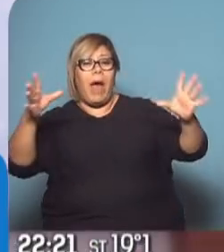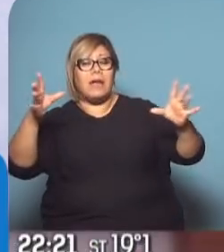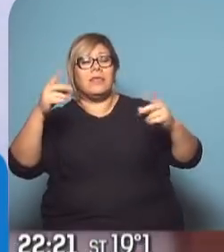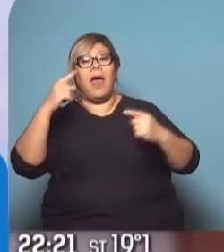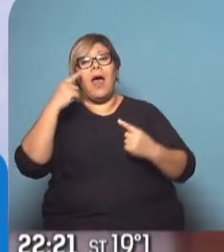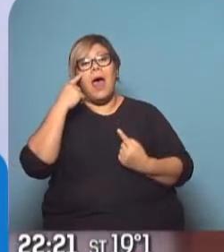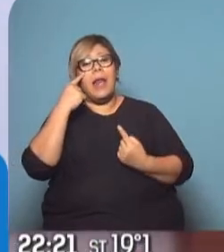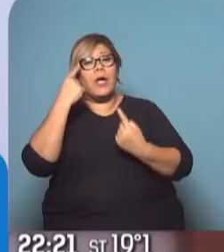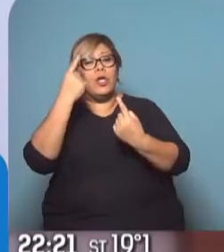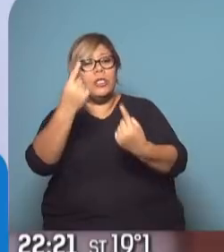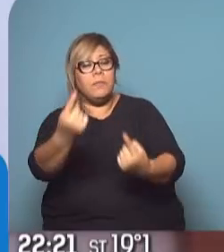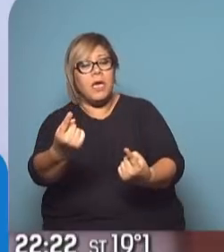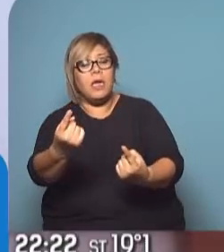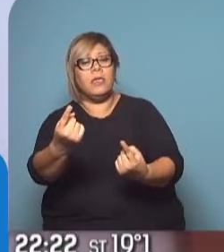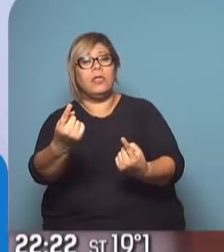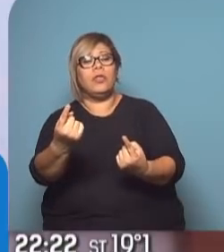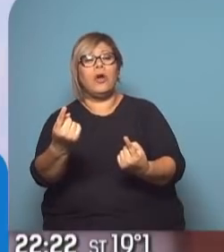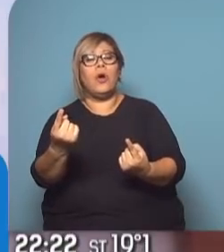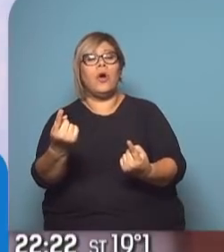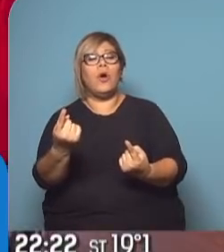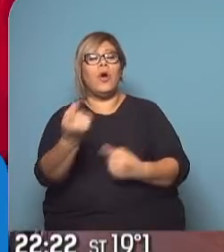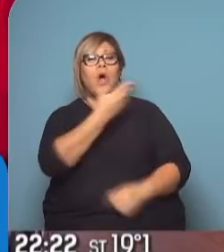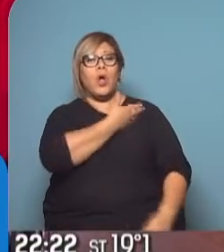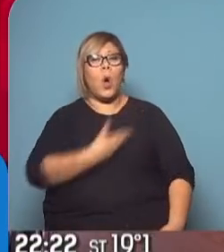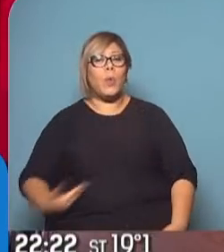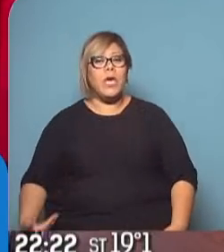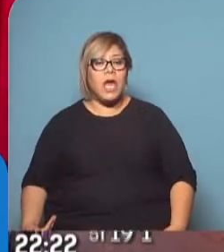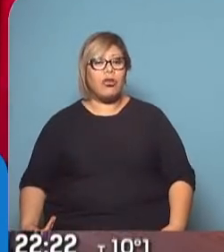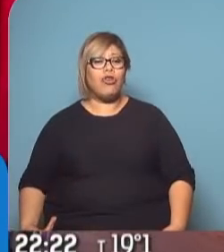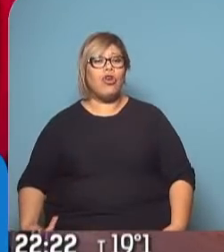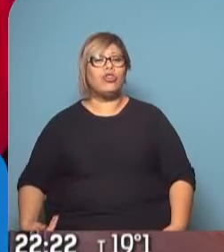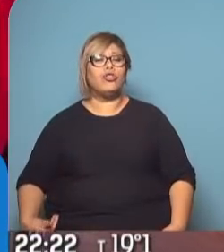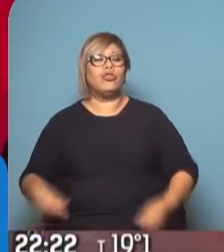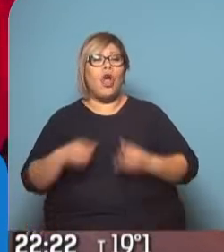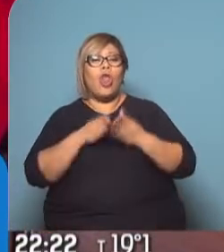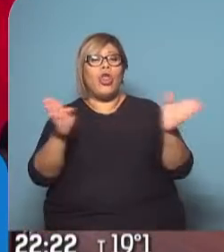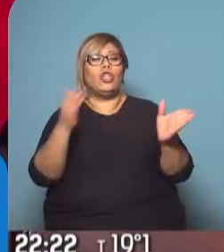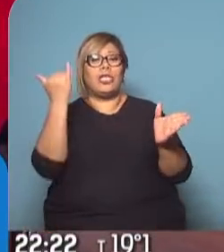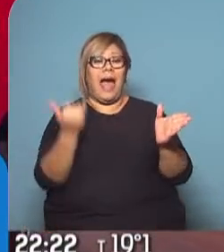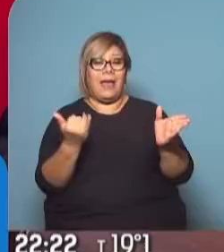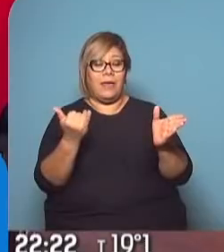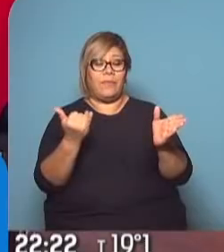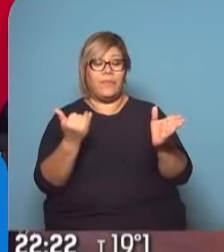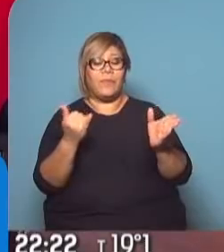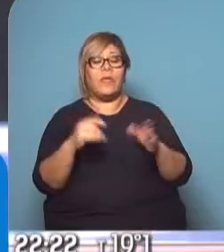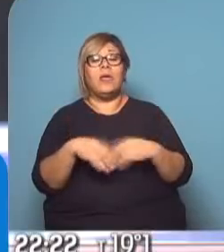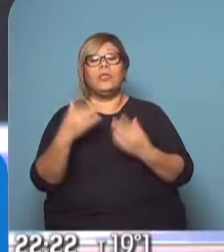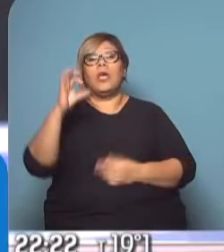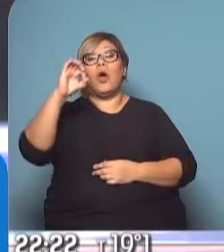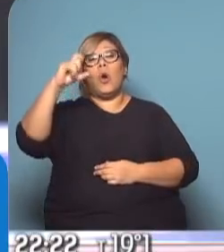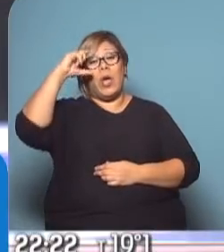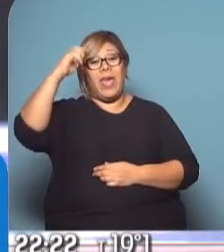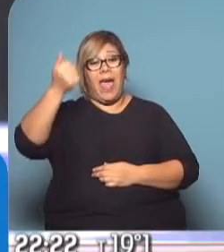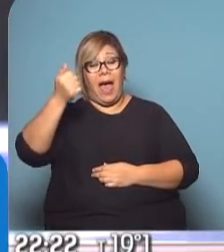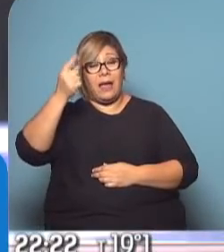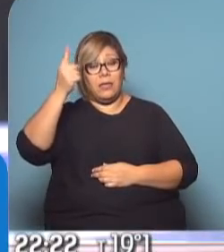de uno y u otro de los gobiernos que hoy están en pugna en Venezuela, entre la OEA, la Organización de Estados Americanos, que desde